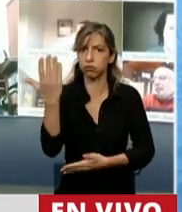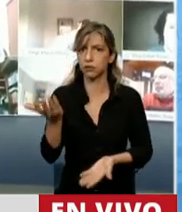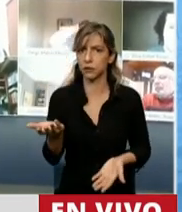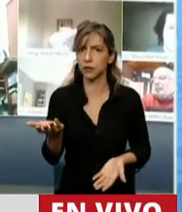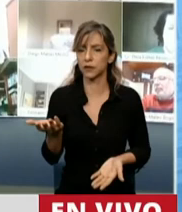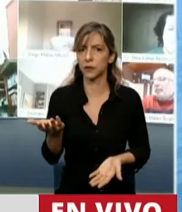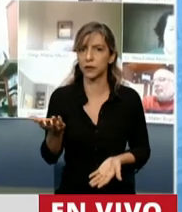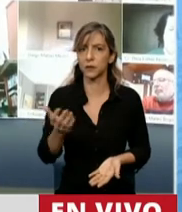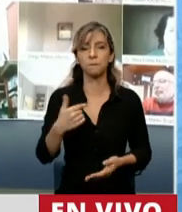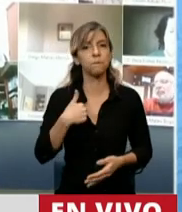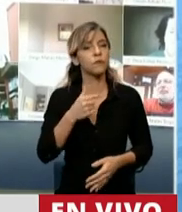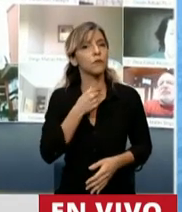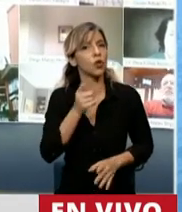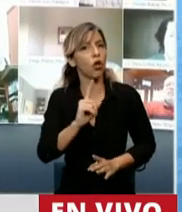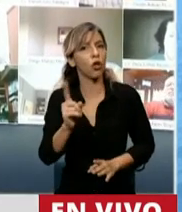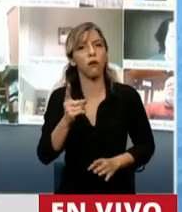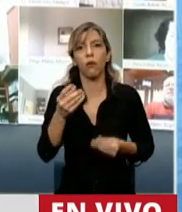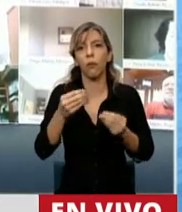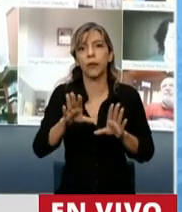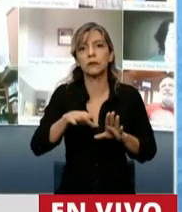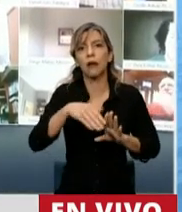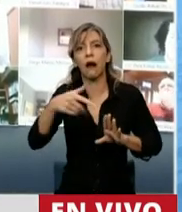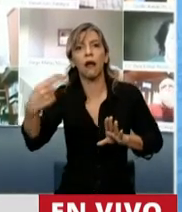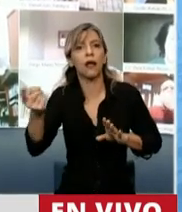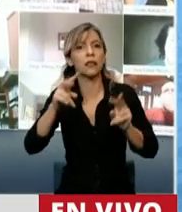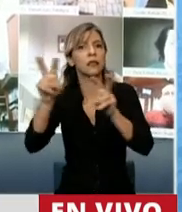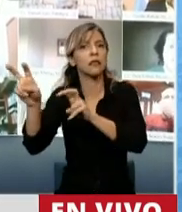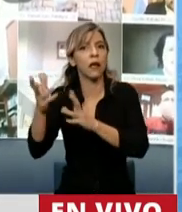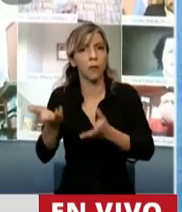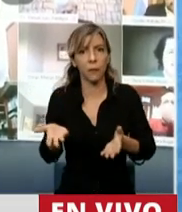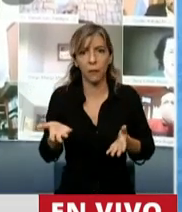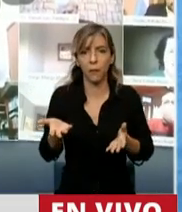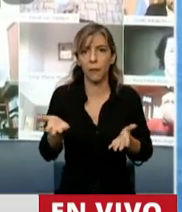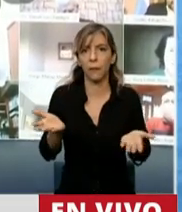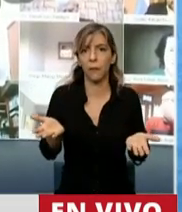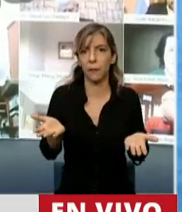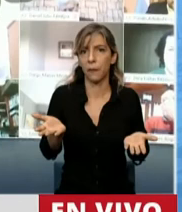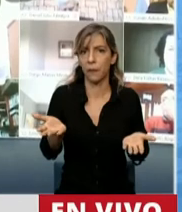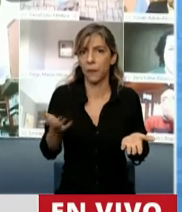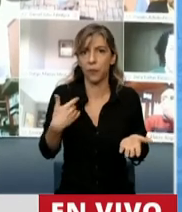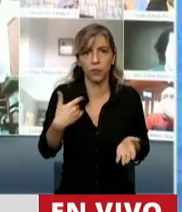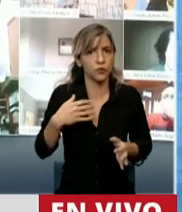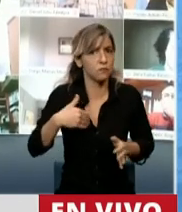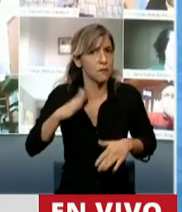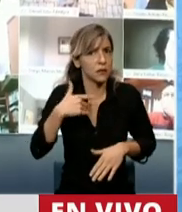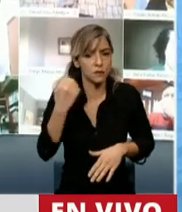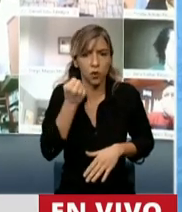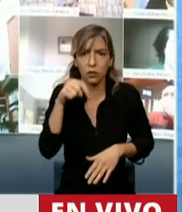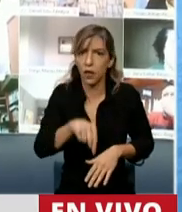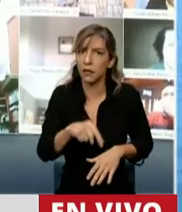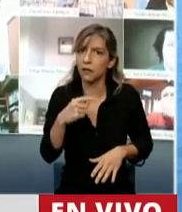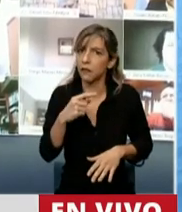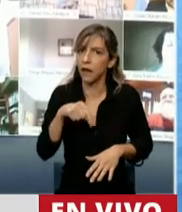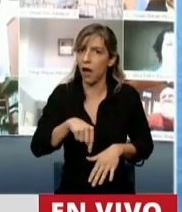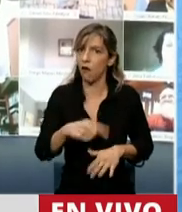hablar introduciendo temas ajenos a la cuestión que en sí mismo estoy planteando. Pero